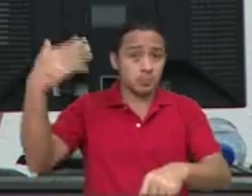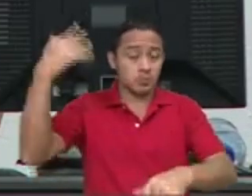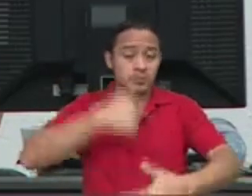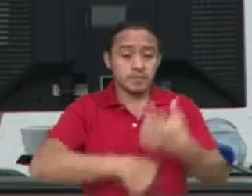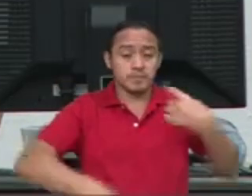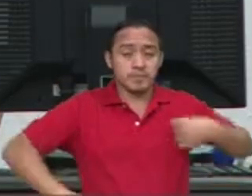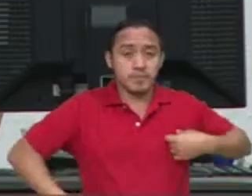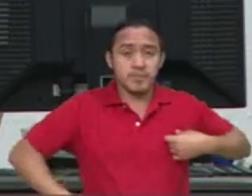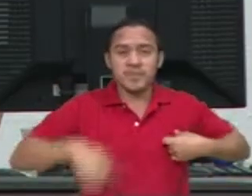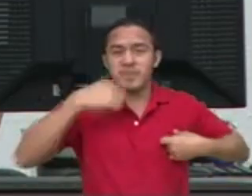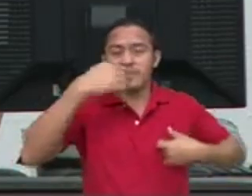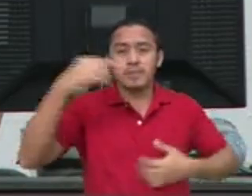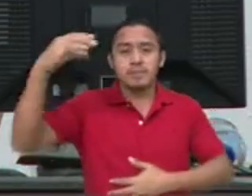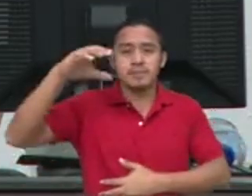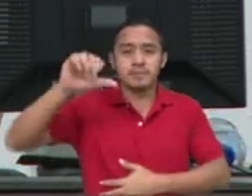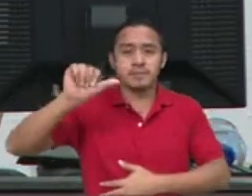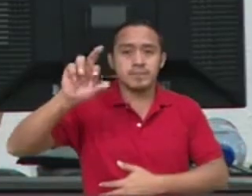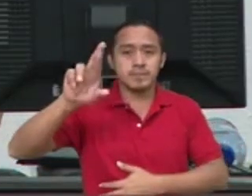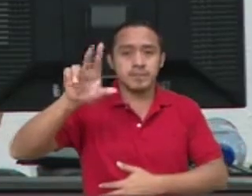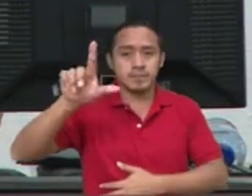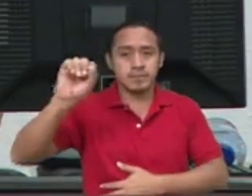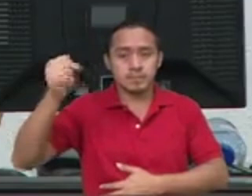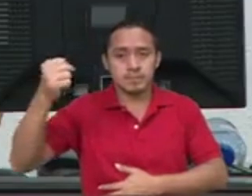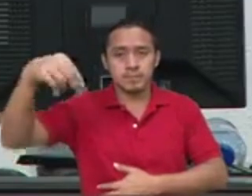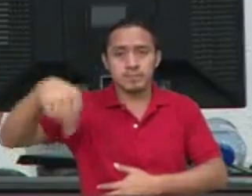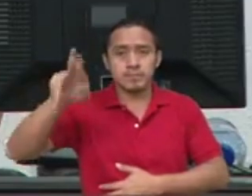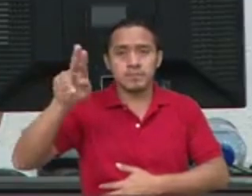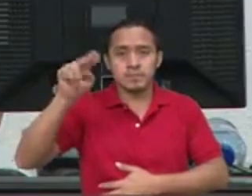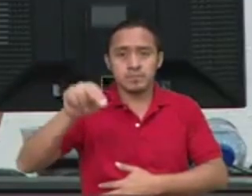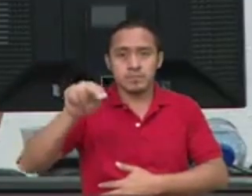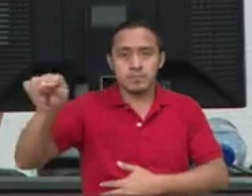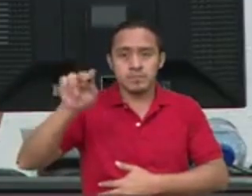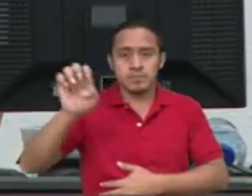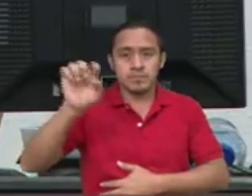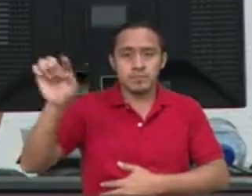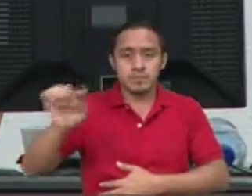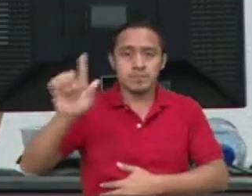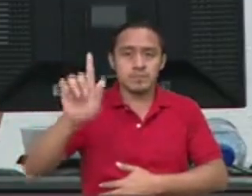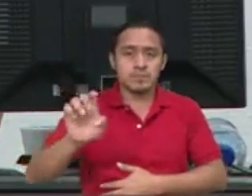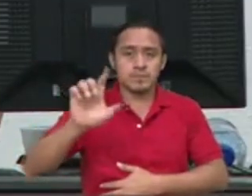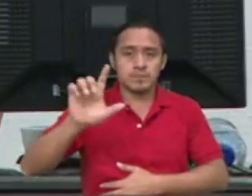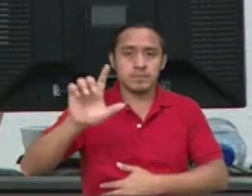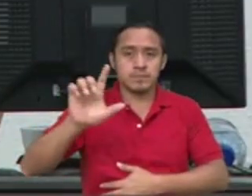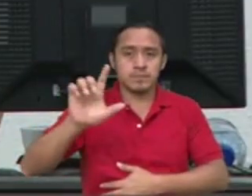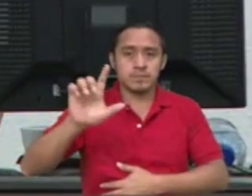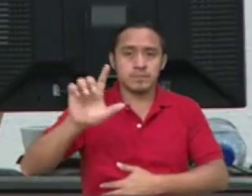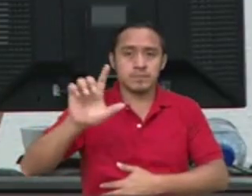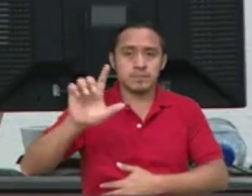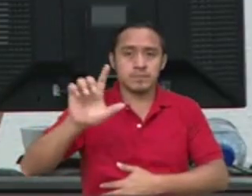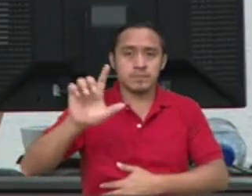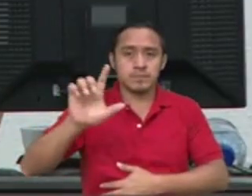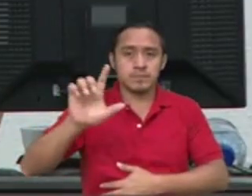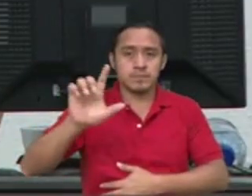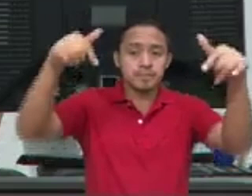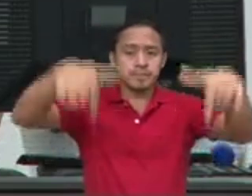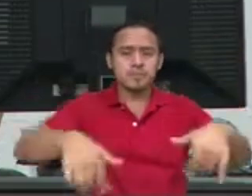por el comandante Carlos Núñez Téllez, hasta este momento ha tenido una participación activa